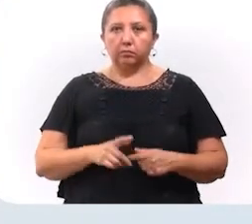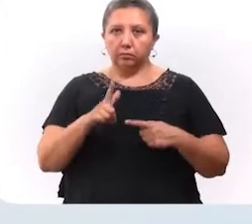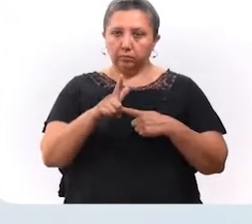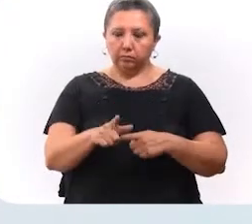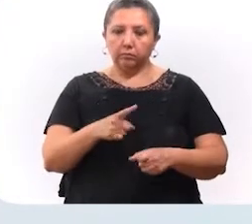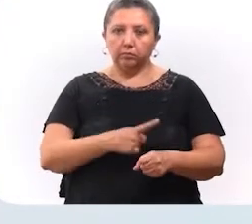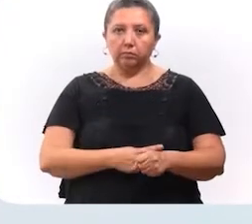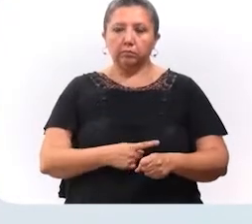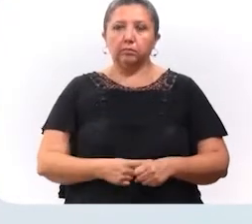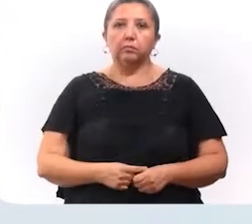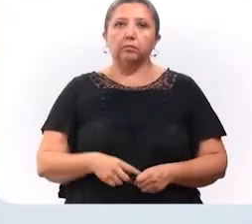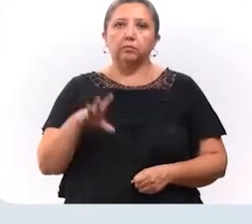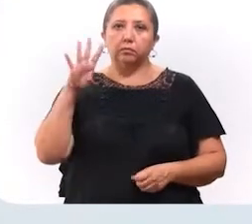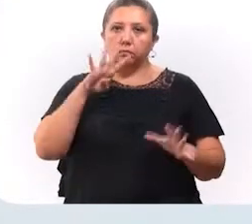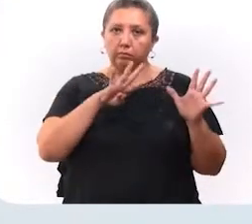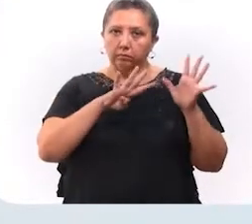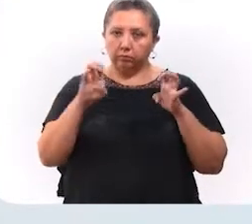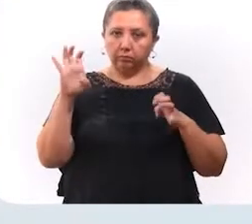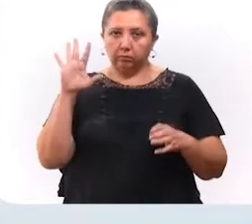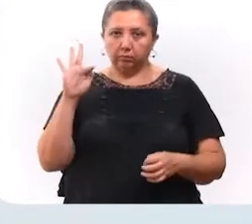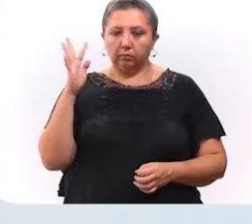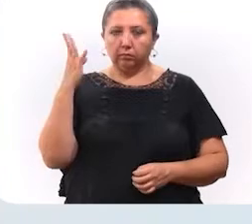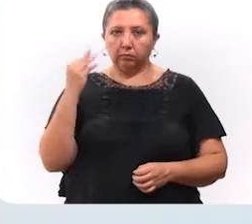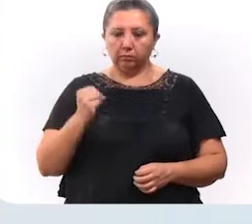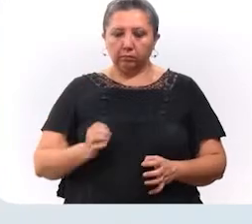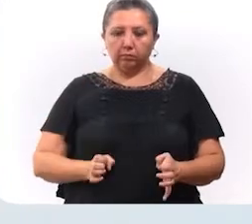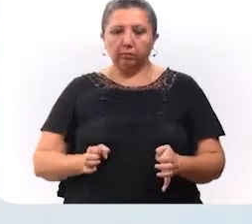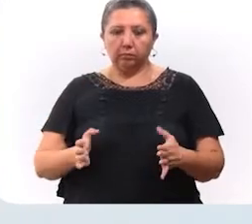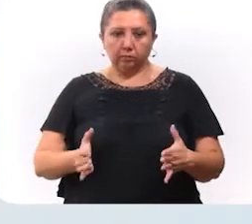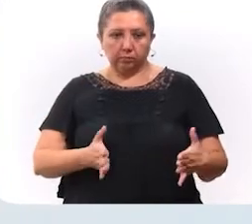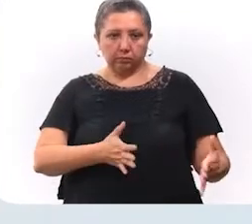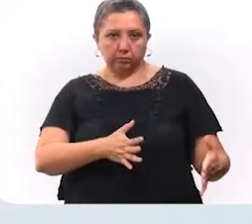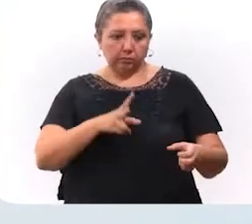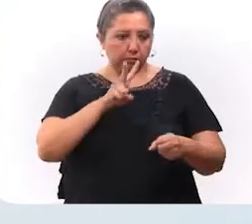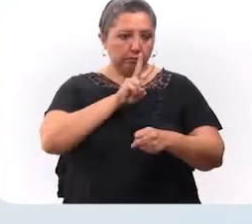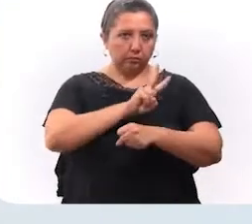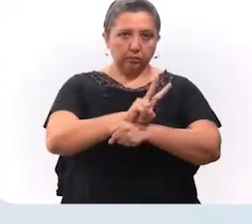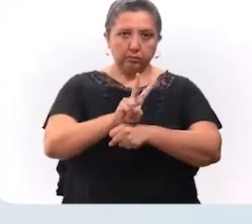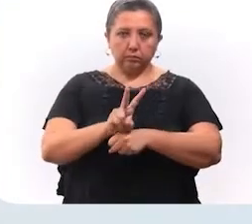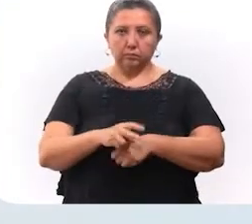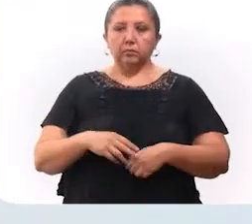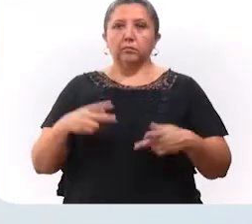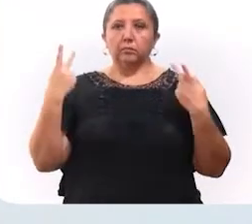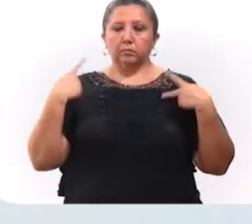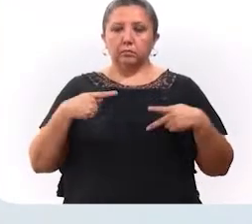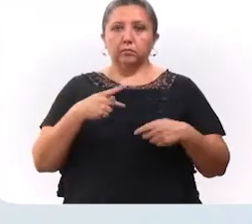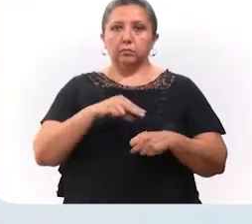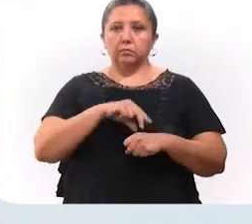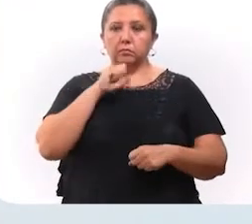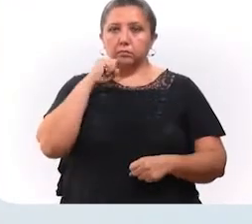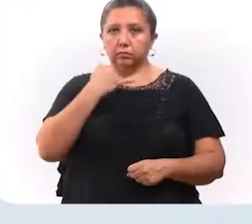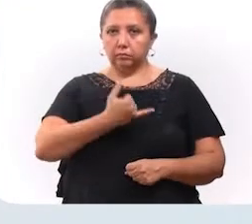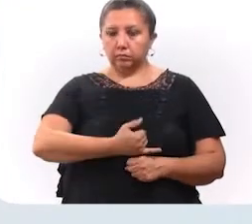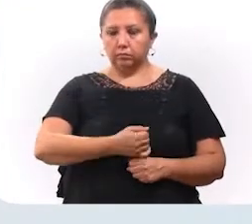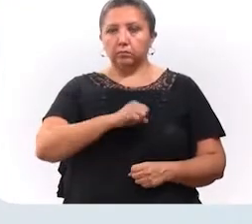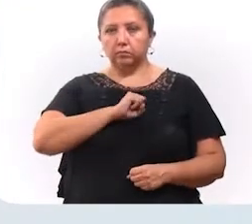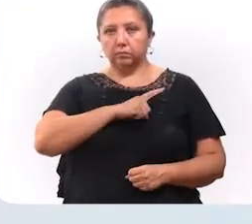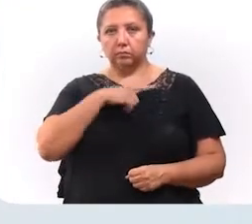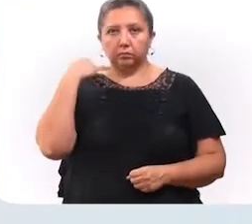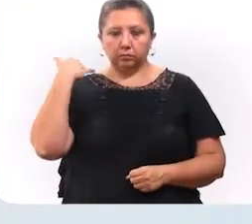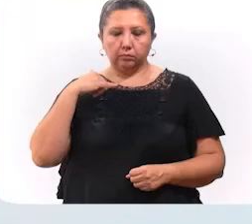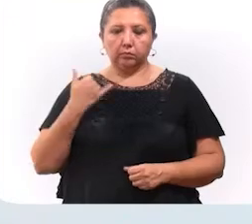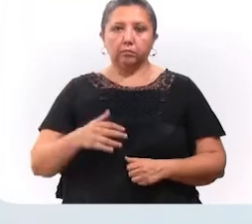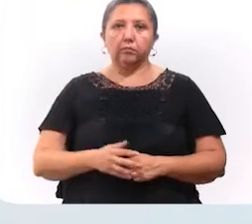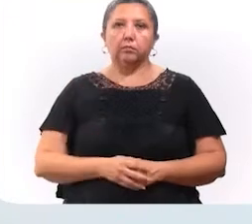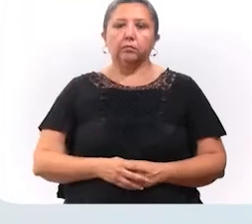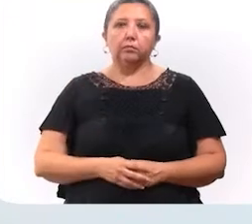De los casos activos, 949 están estables, aislados, monitoreados por personal médico de la